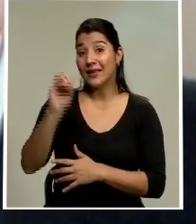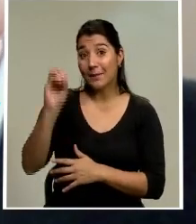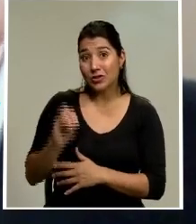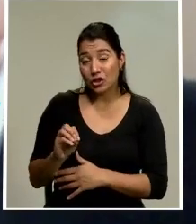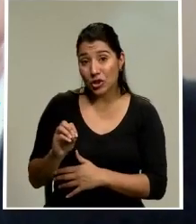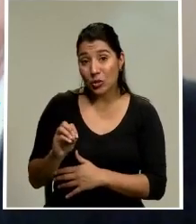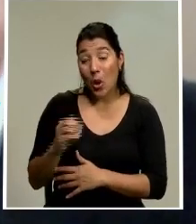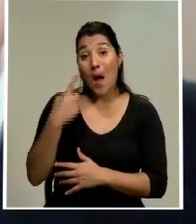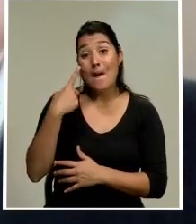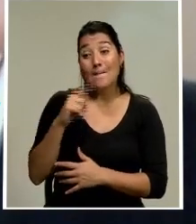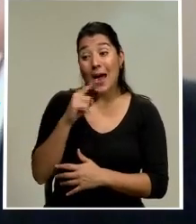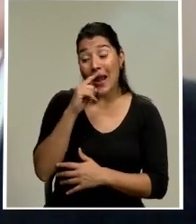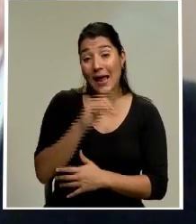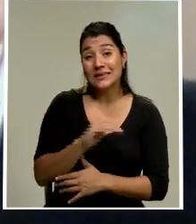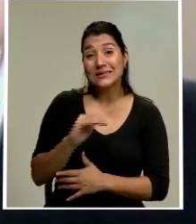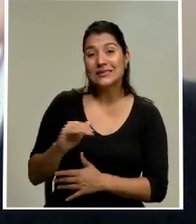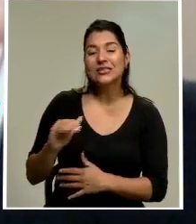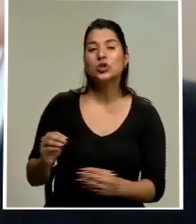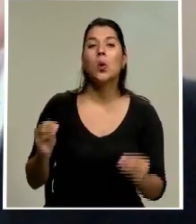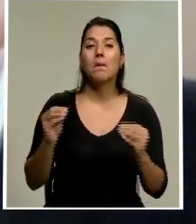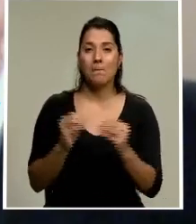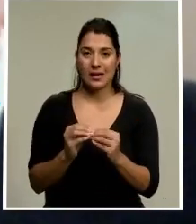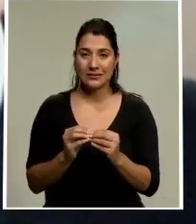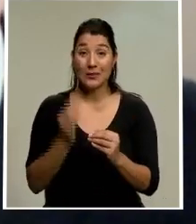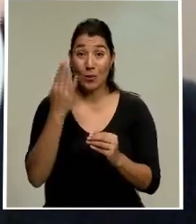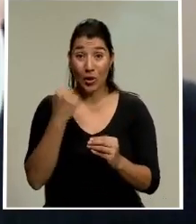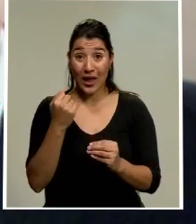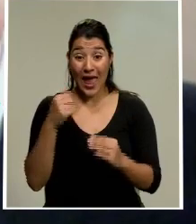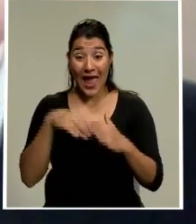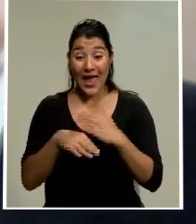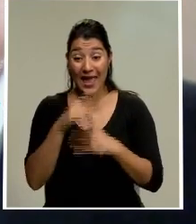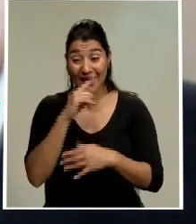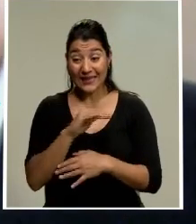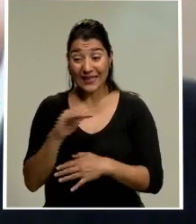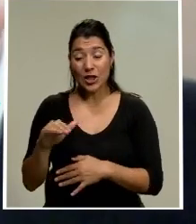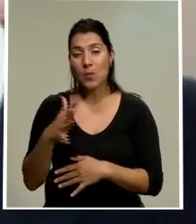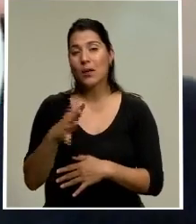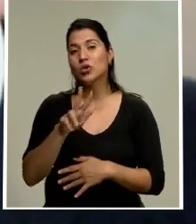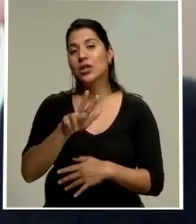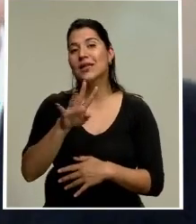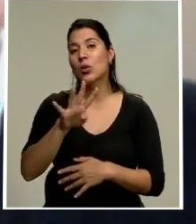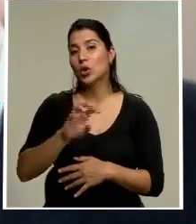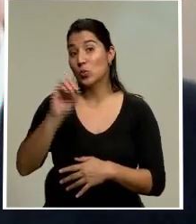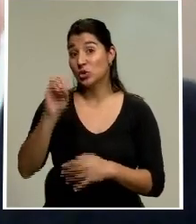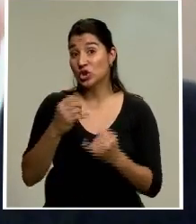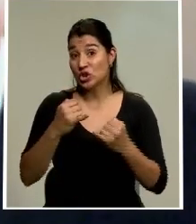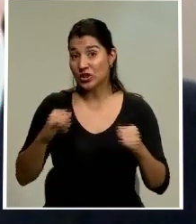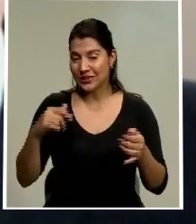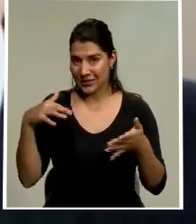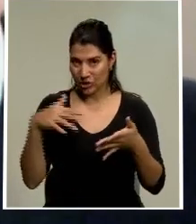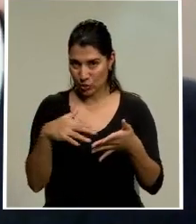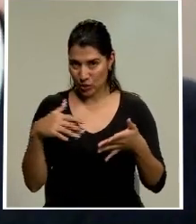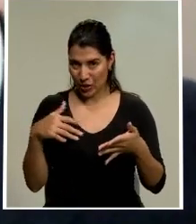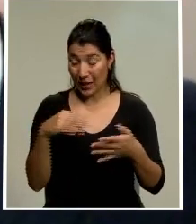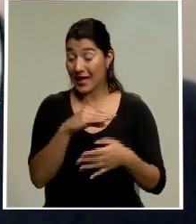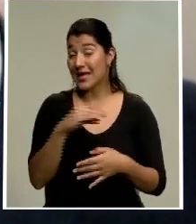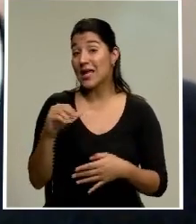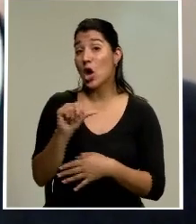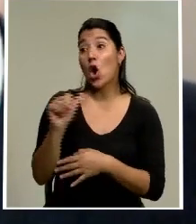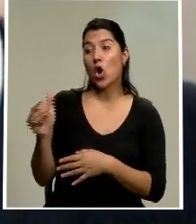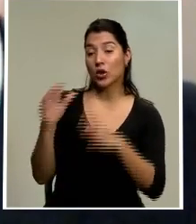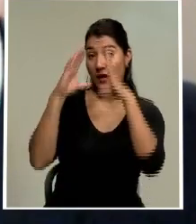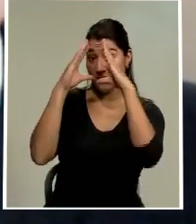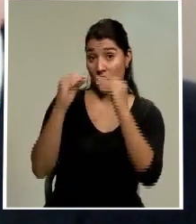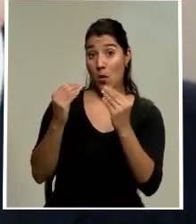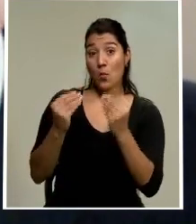es mayor, porque es alrededor de un 34%. Y otro dato muy importante que está en este